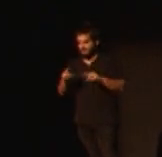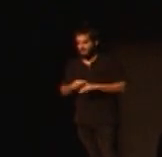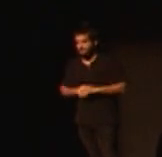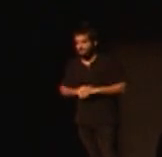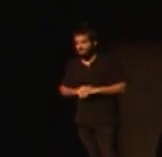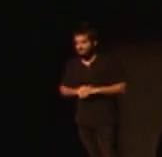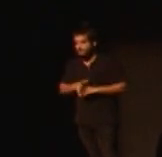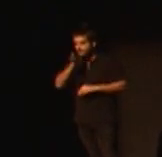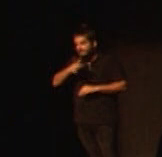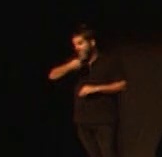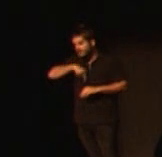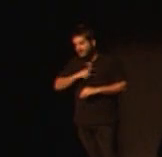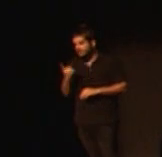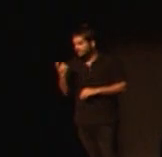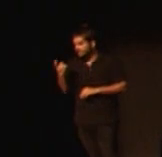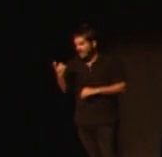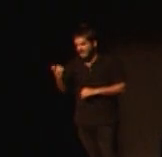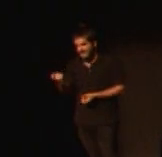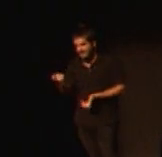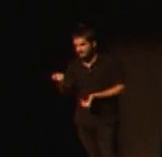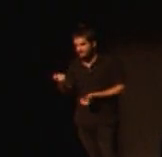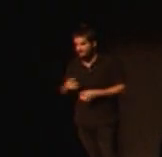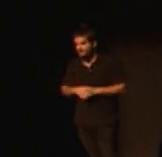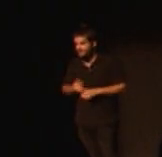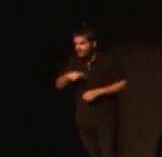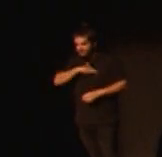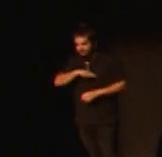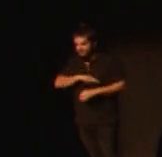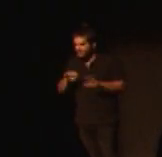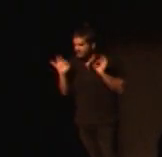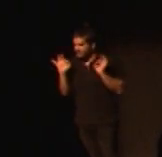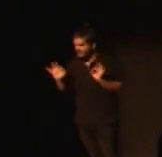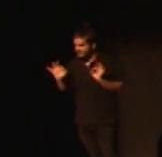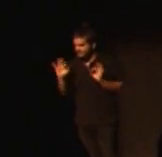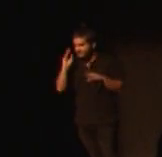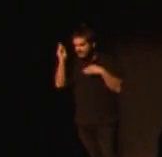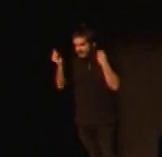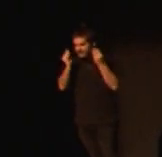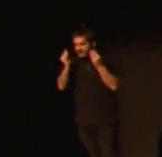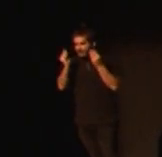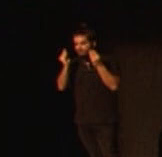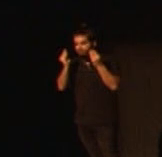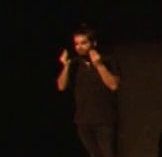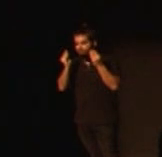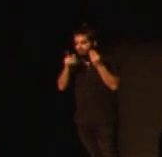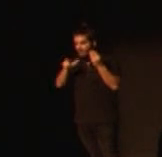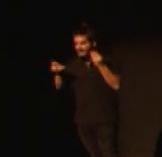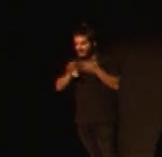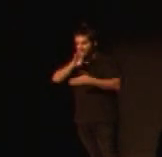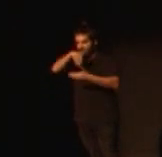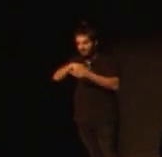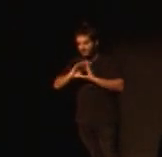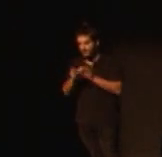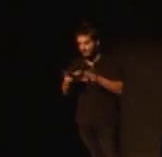lo que más se necesita. Debe ser, yo lo siento así, porque creo que formamos parte también del Grupo Social 11 de esas personas que